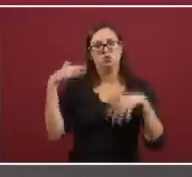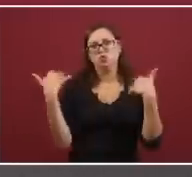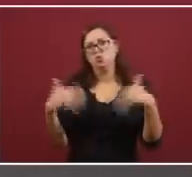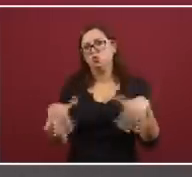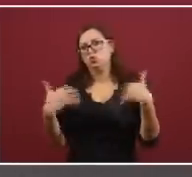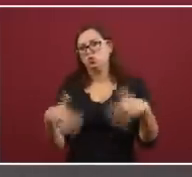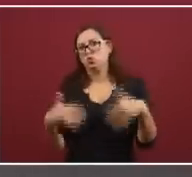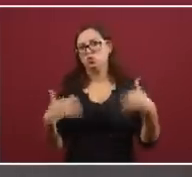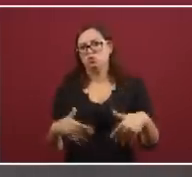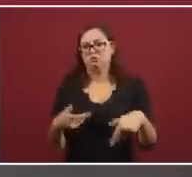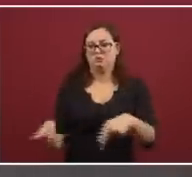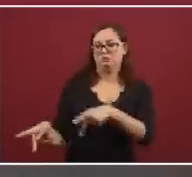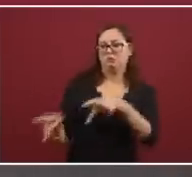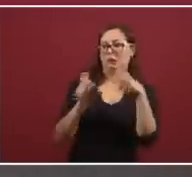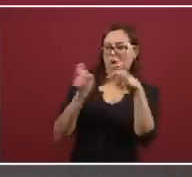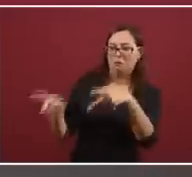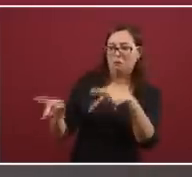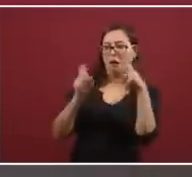se están robando